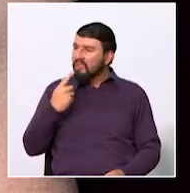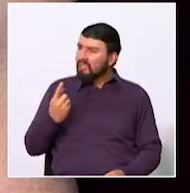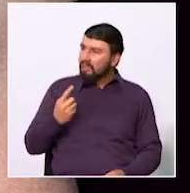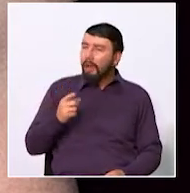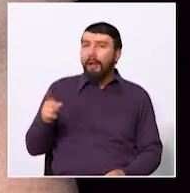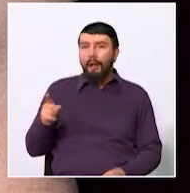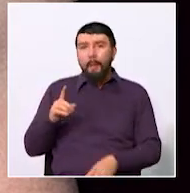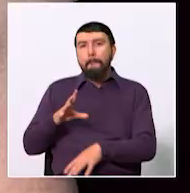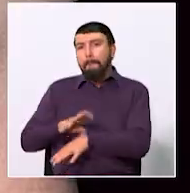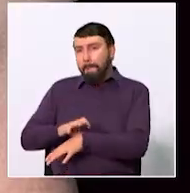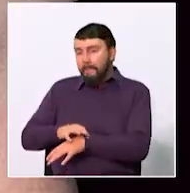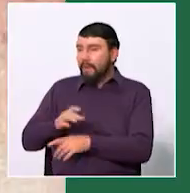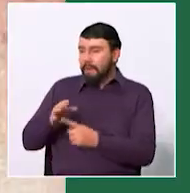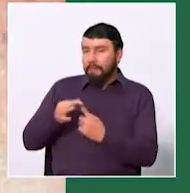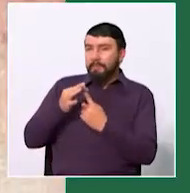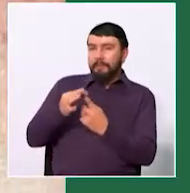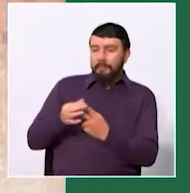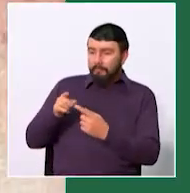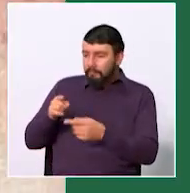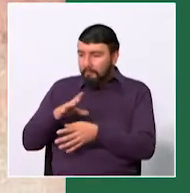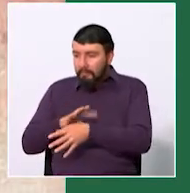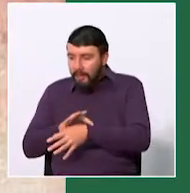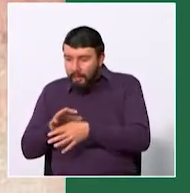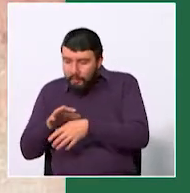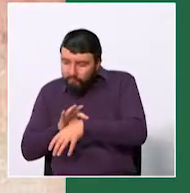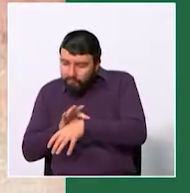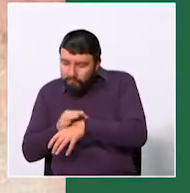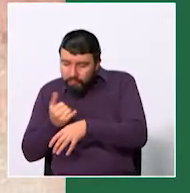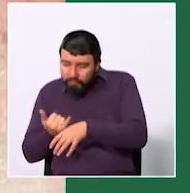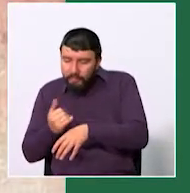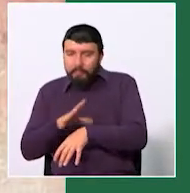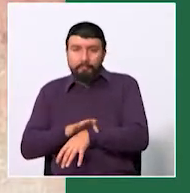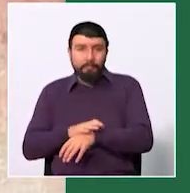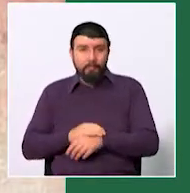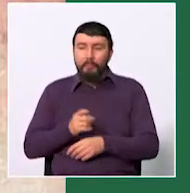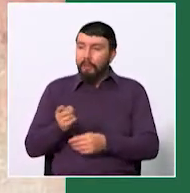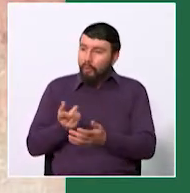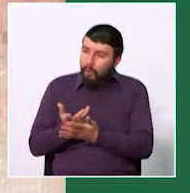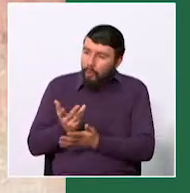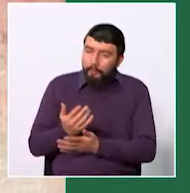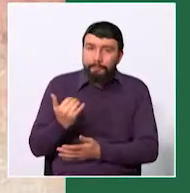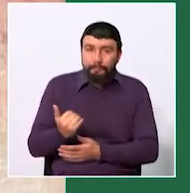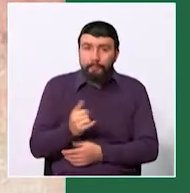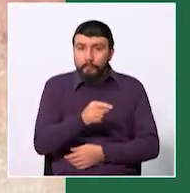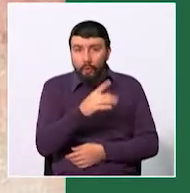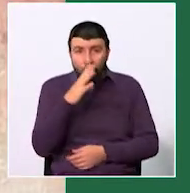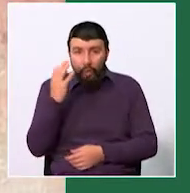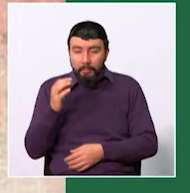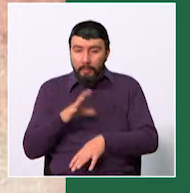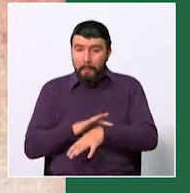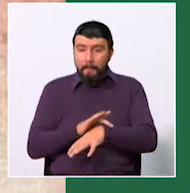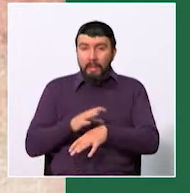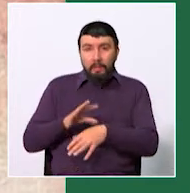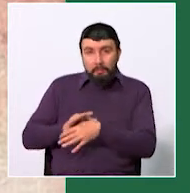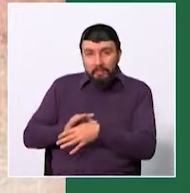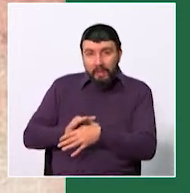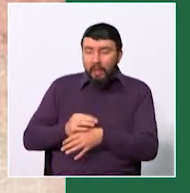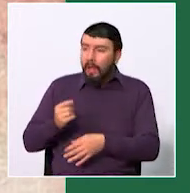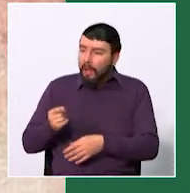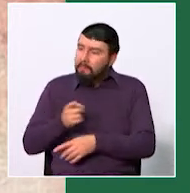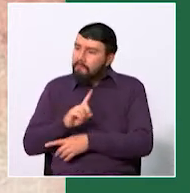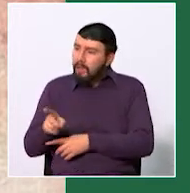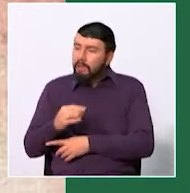médico especializado en patología porque gracias a la recomendación del dermatólogo le mandó una biopsia